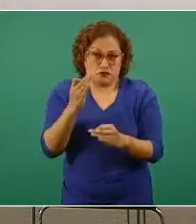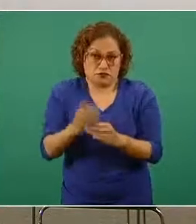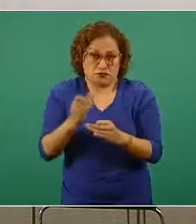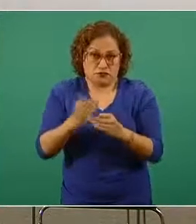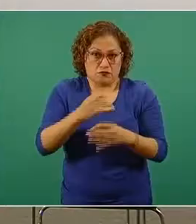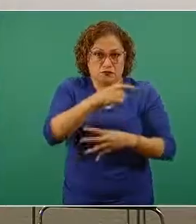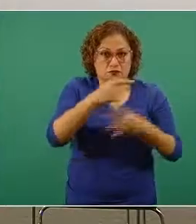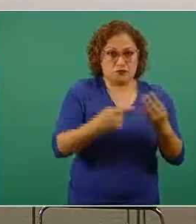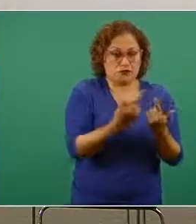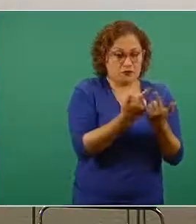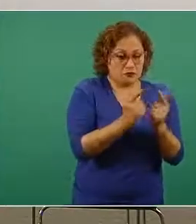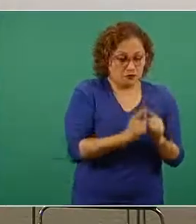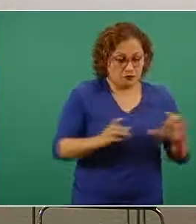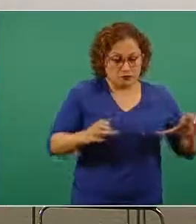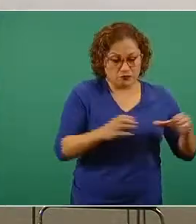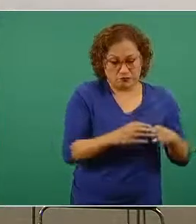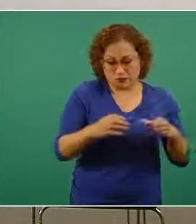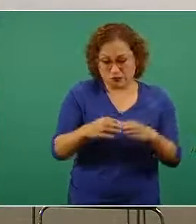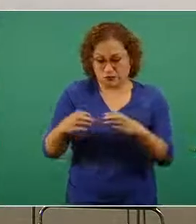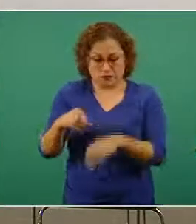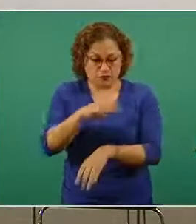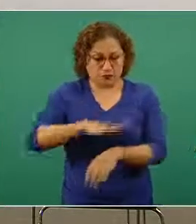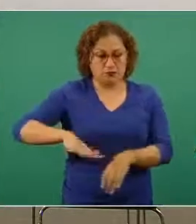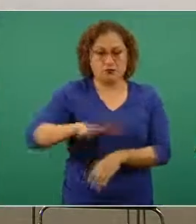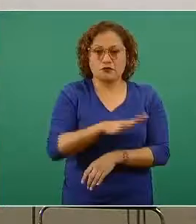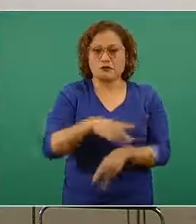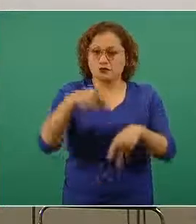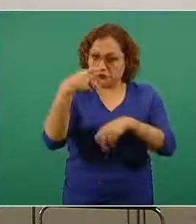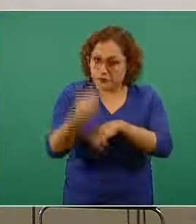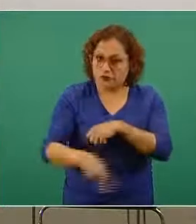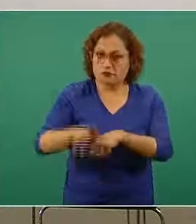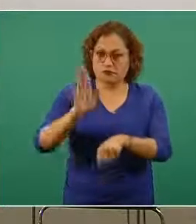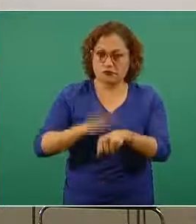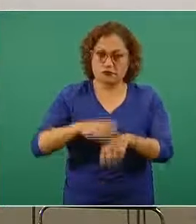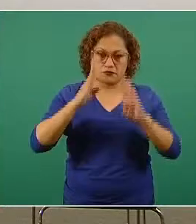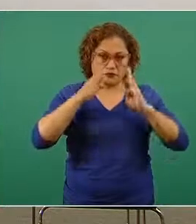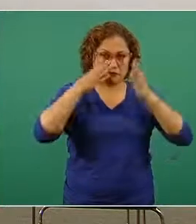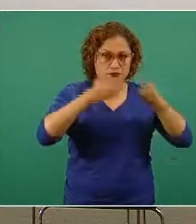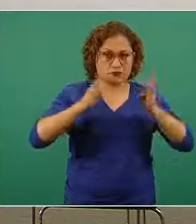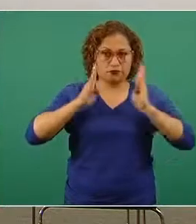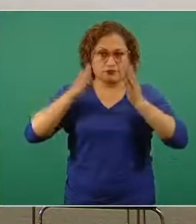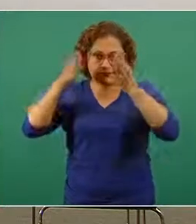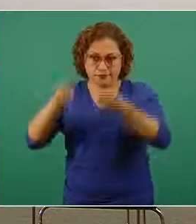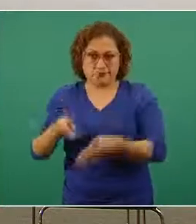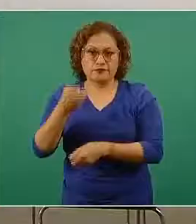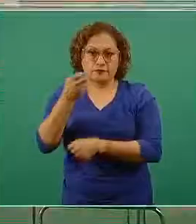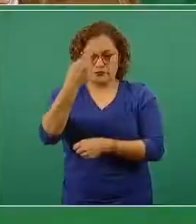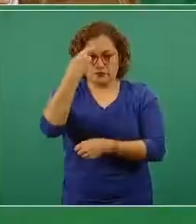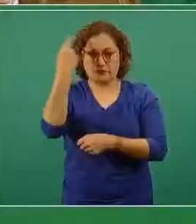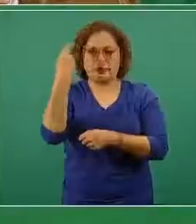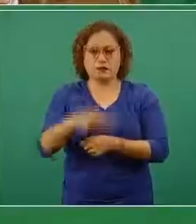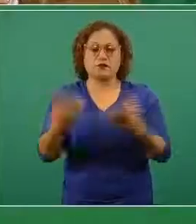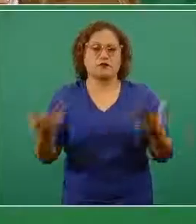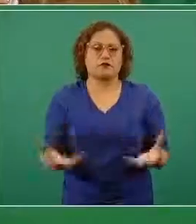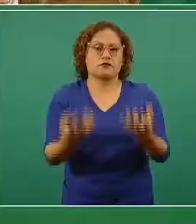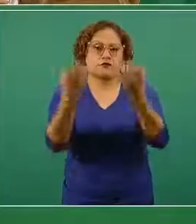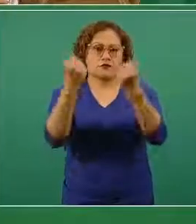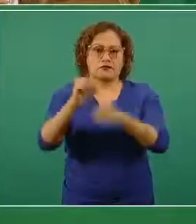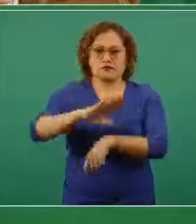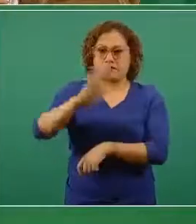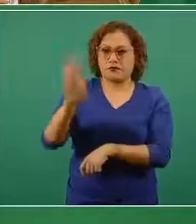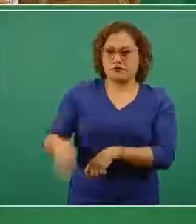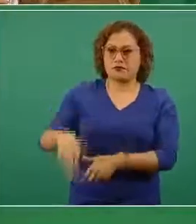tienen los mayores riesgos de enfermar gravemente y por lo tanto tener la mayor afectación, que es la muerte en relación a